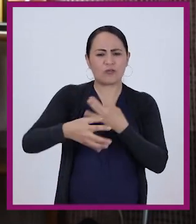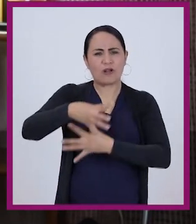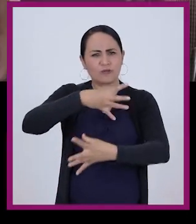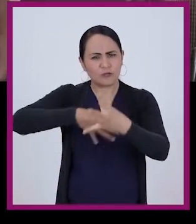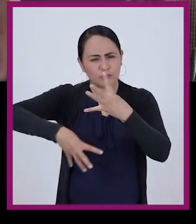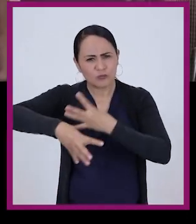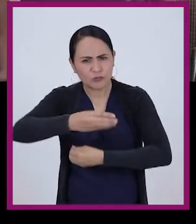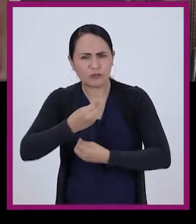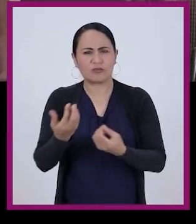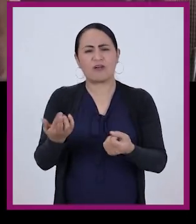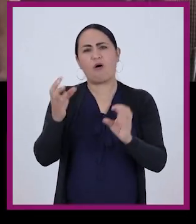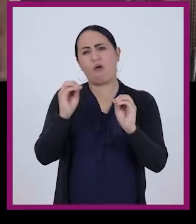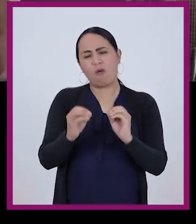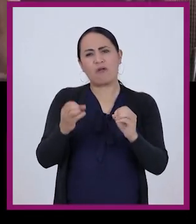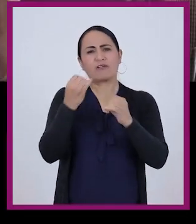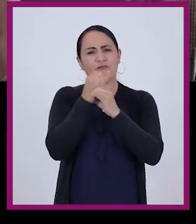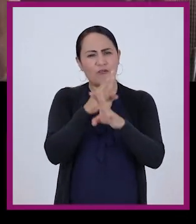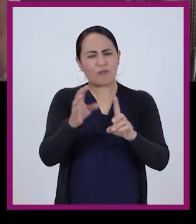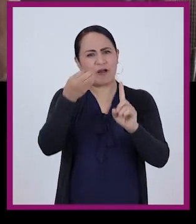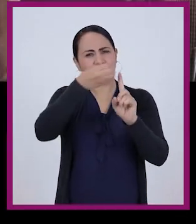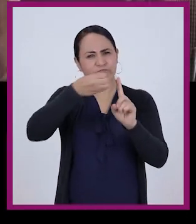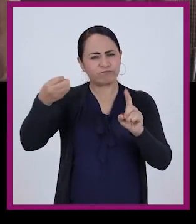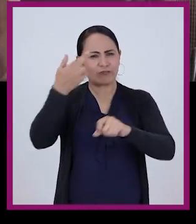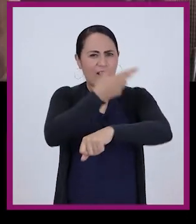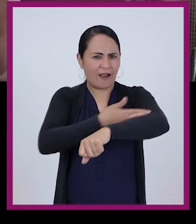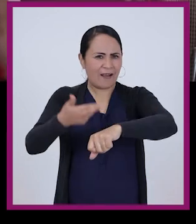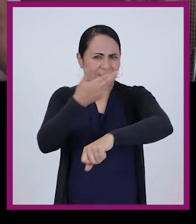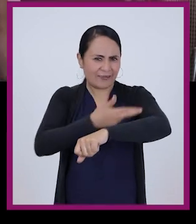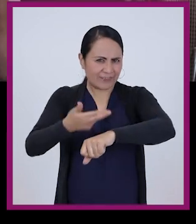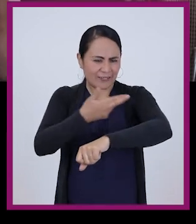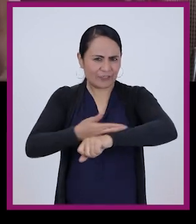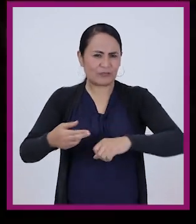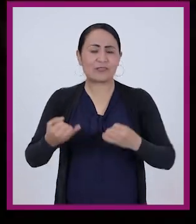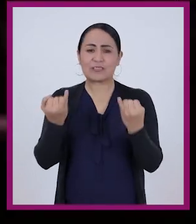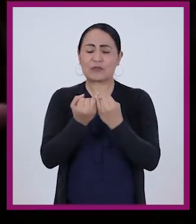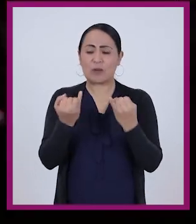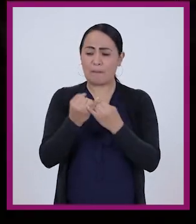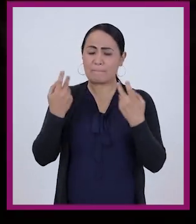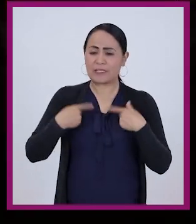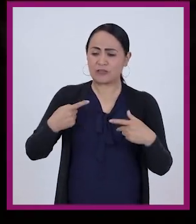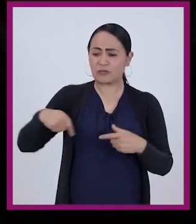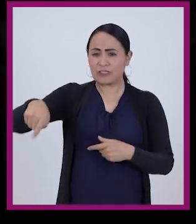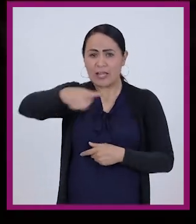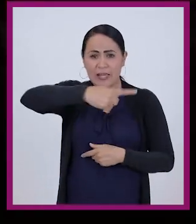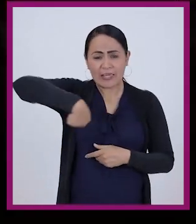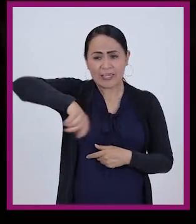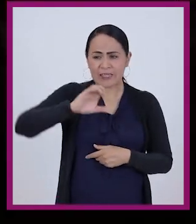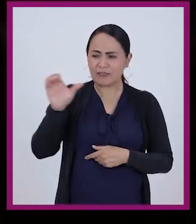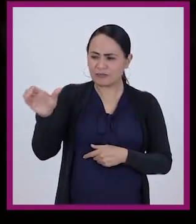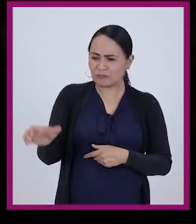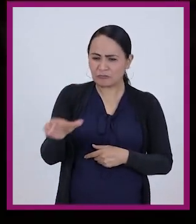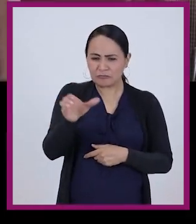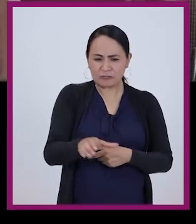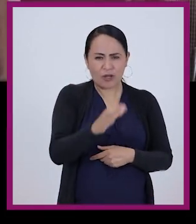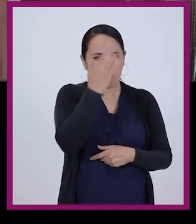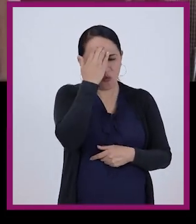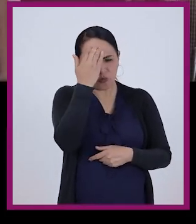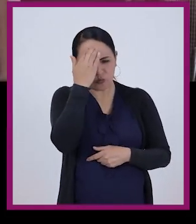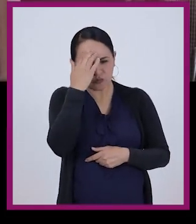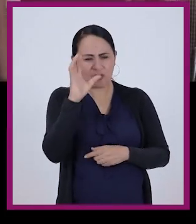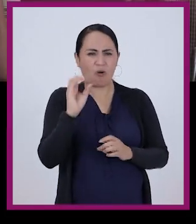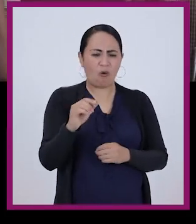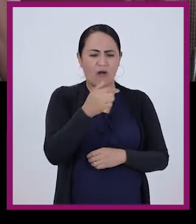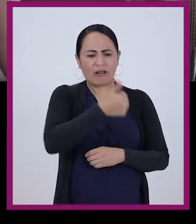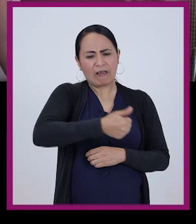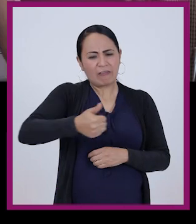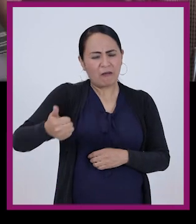colaborativo, así como nuevas formas de organización más cercanas a las profesionales. Sí, y nos permite conocer más de las personas, al saber qué